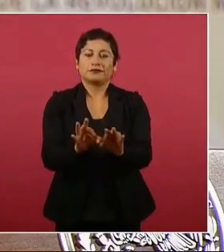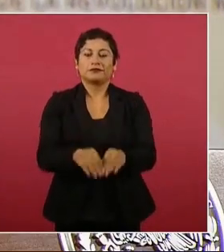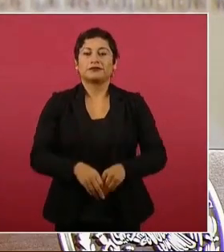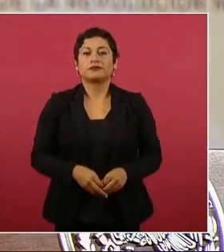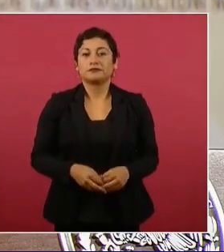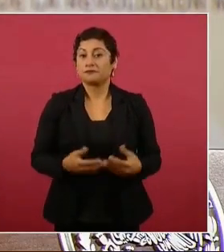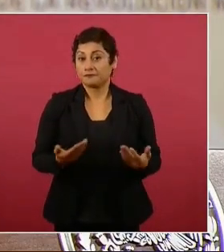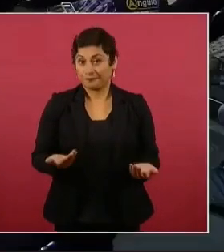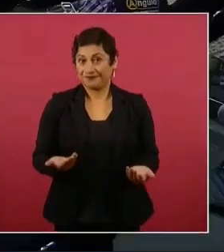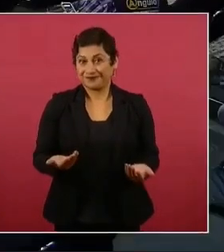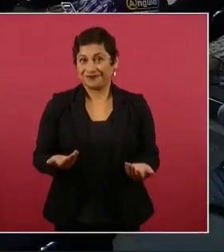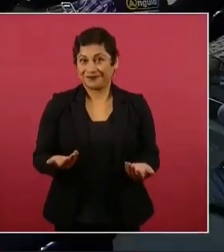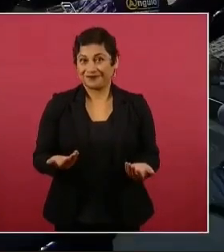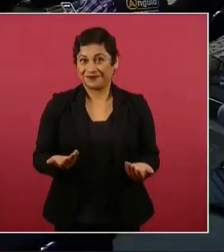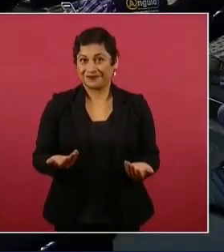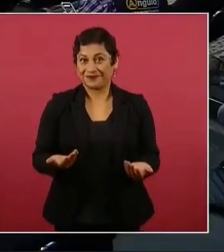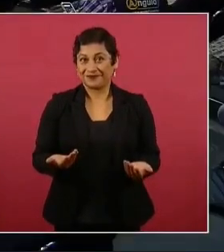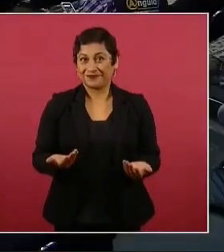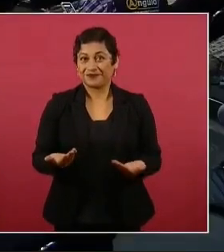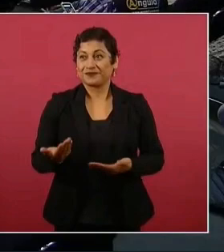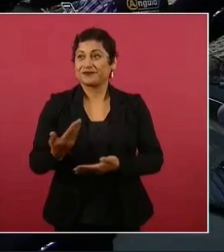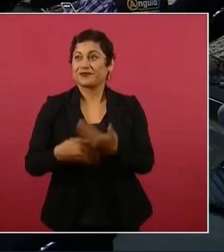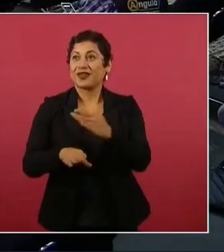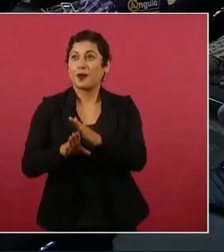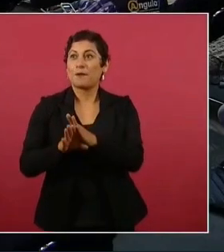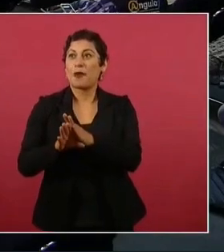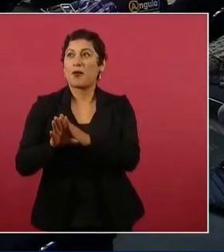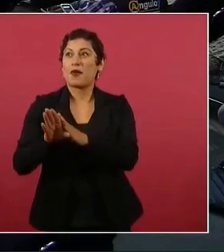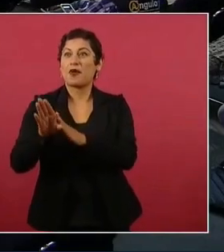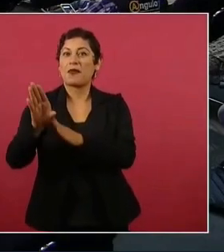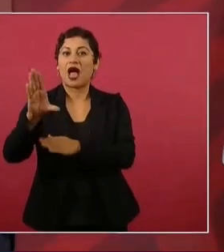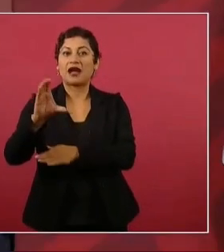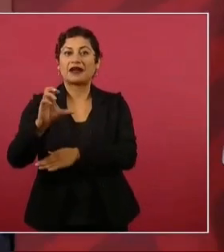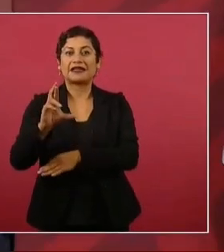Esa es la diferencia entre crecimiento y desarrollo.